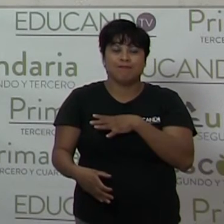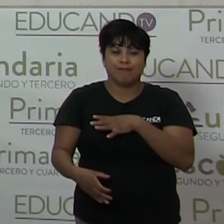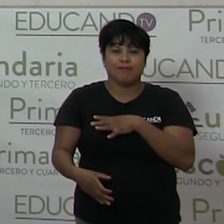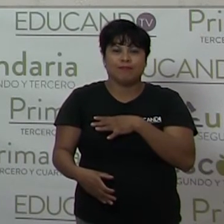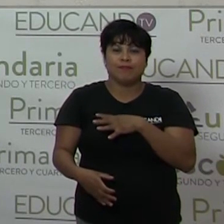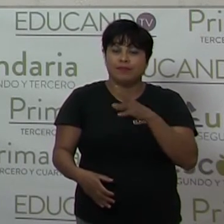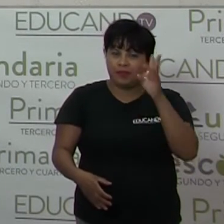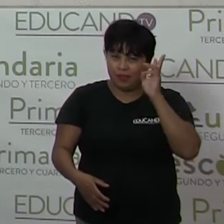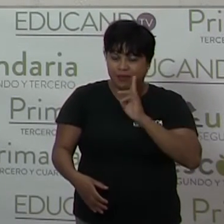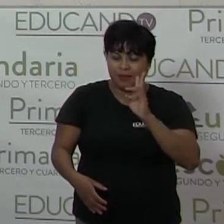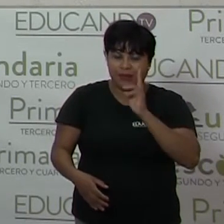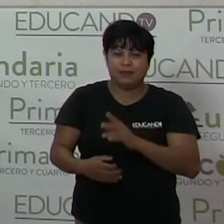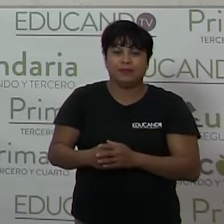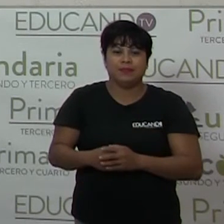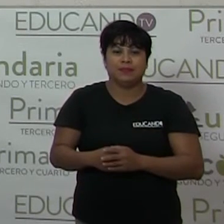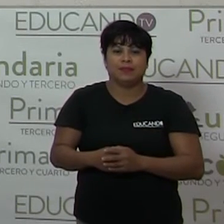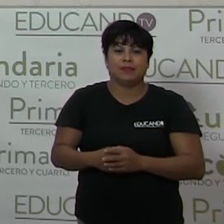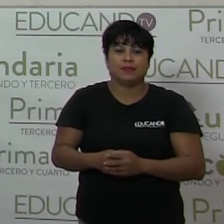ver tenemos